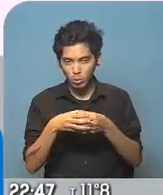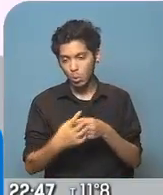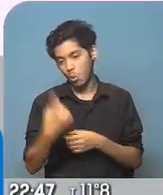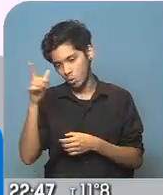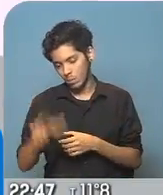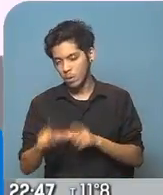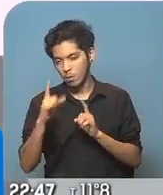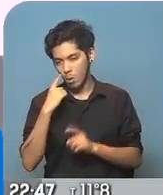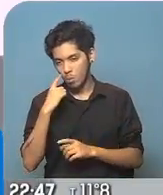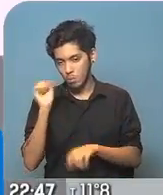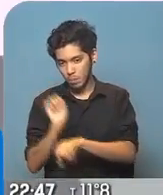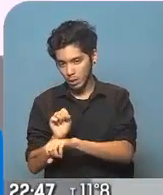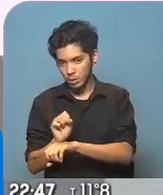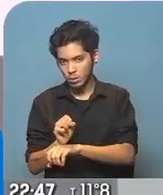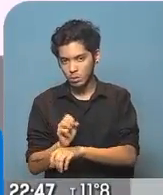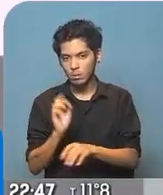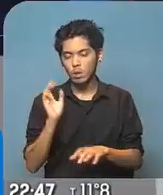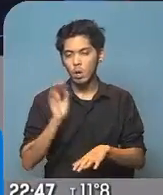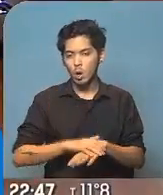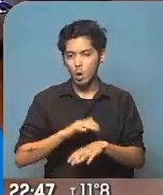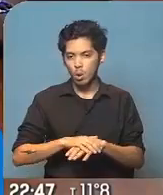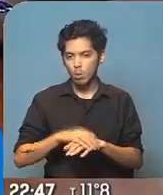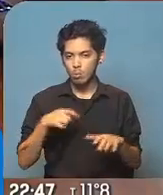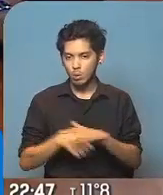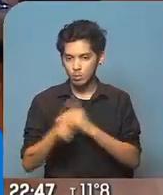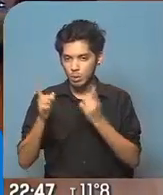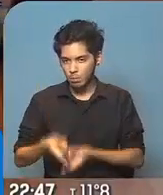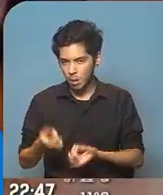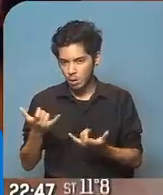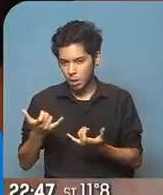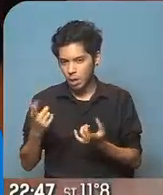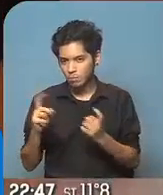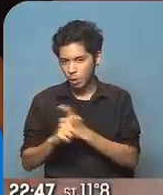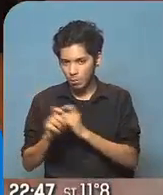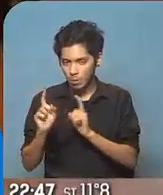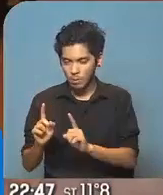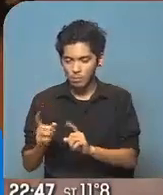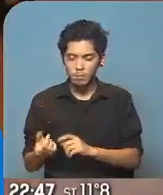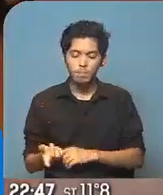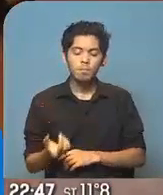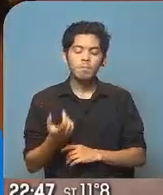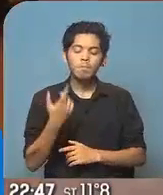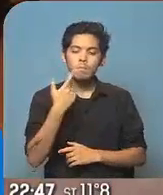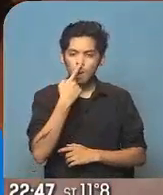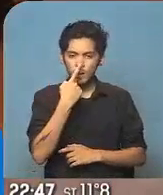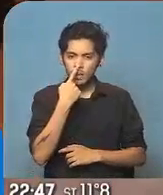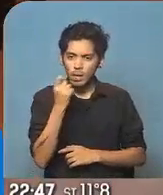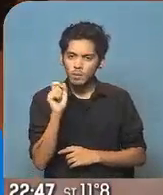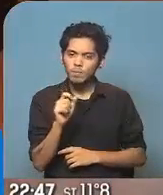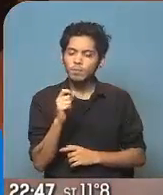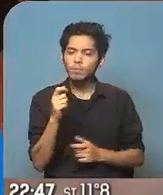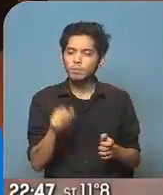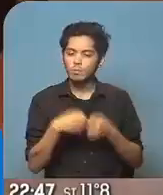por supuesto, están manchados por esa corrupción. Nati. Mira, me pareció sumamente interesante un